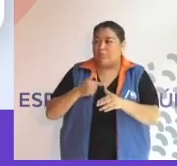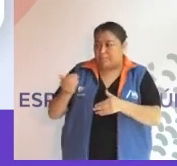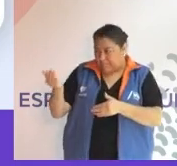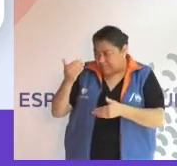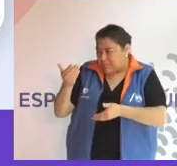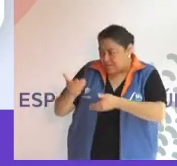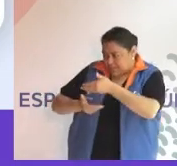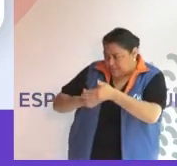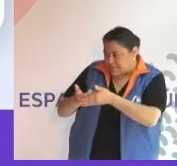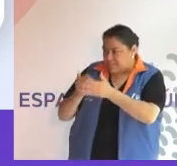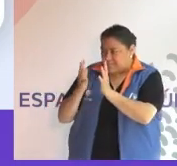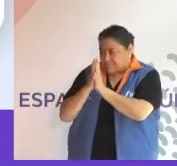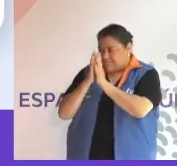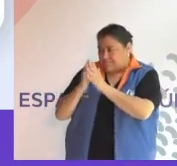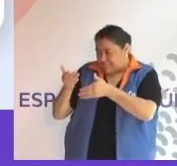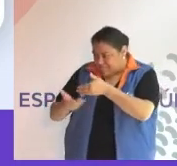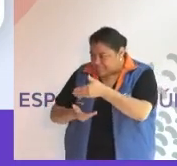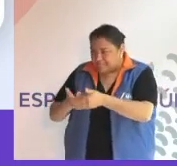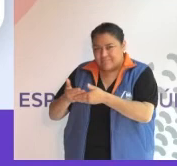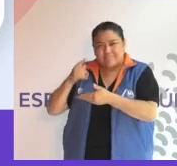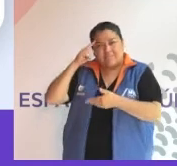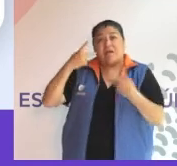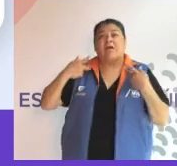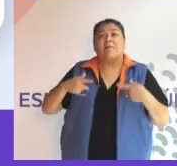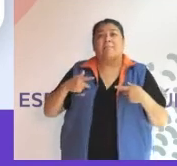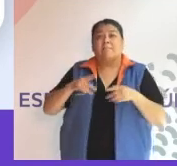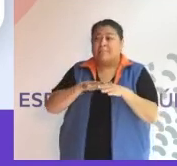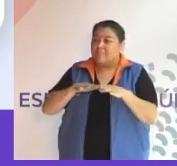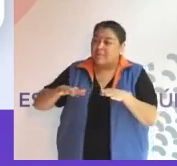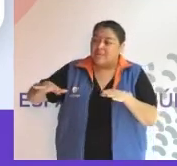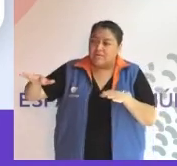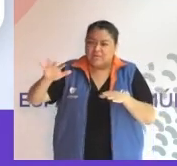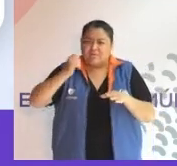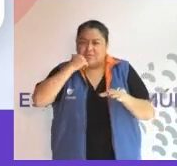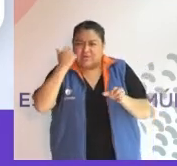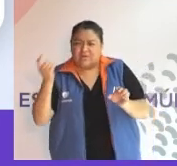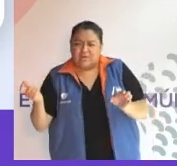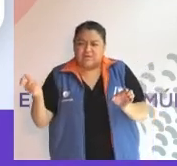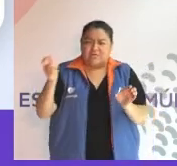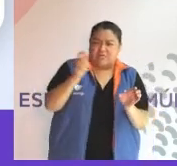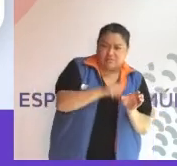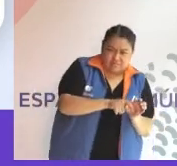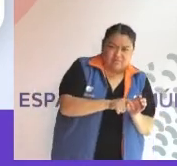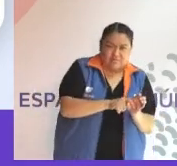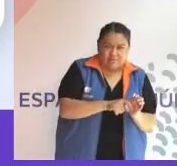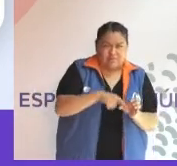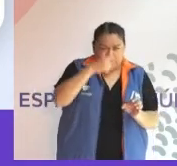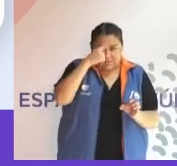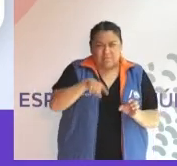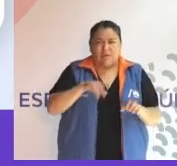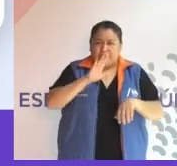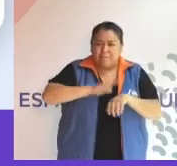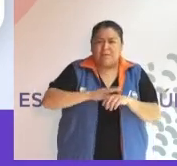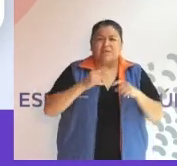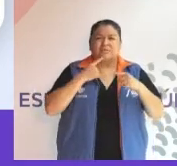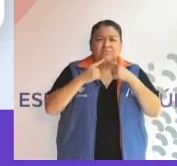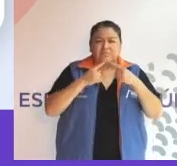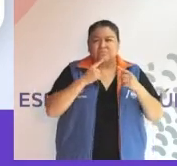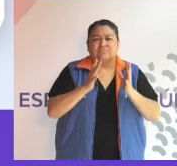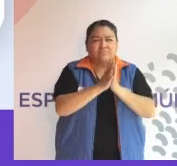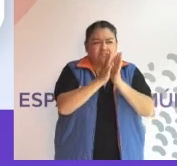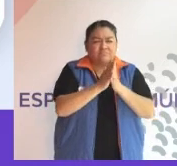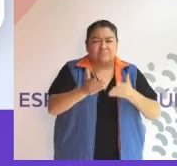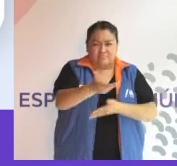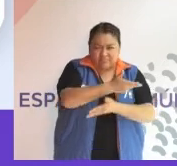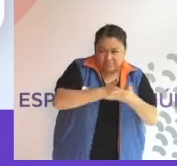de participación donde la gente pueda llegar y que sea un debate activo,